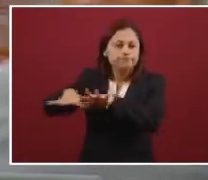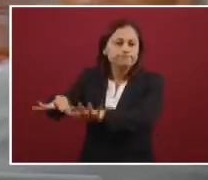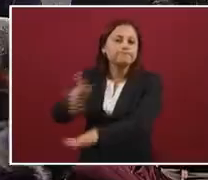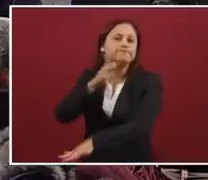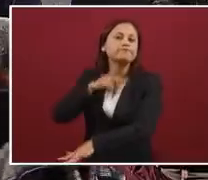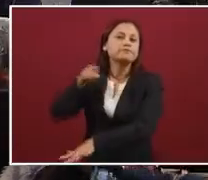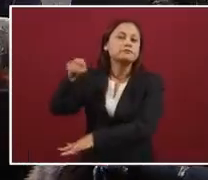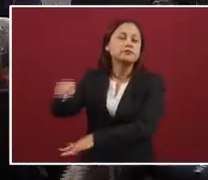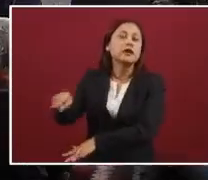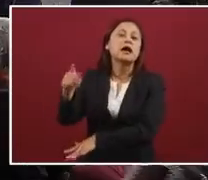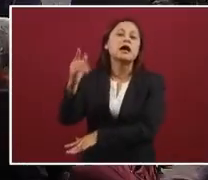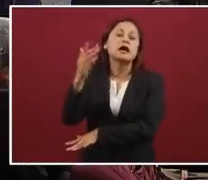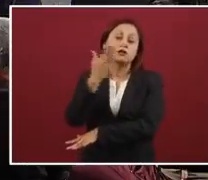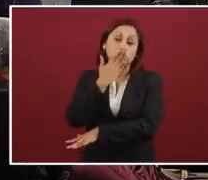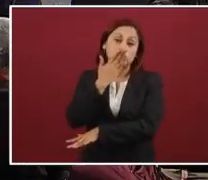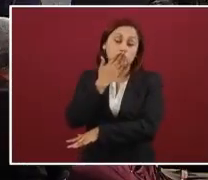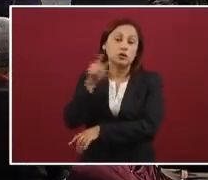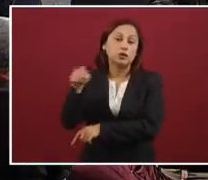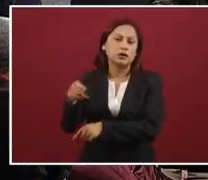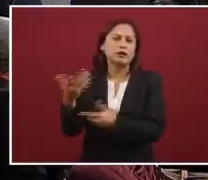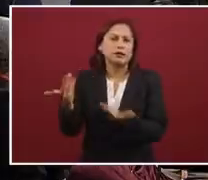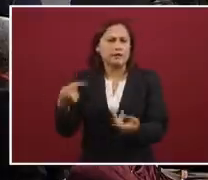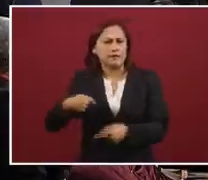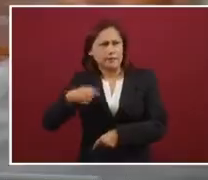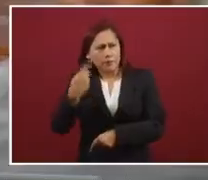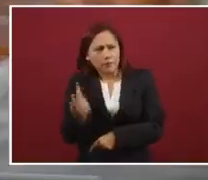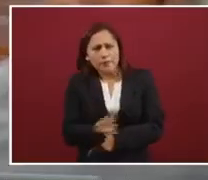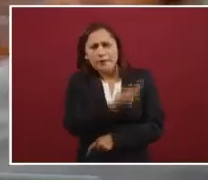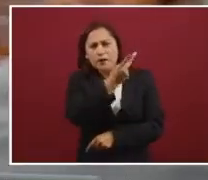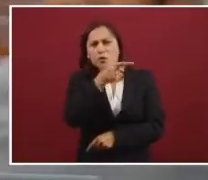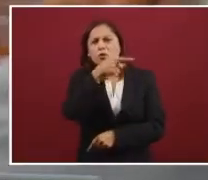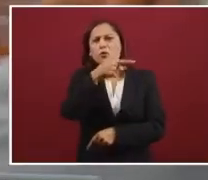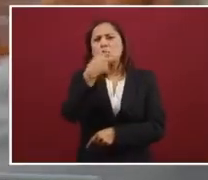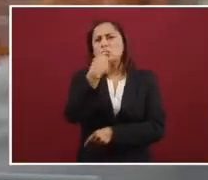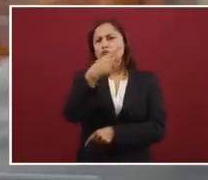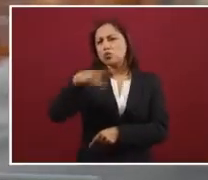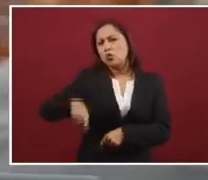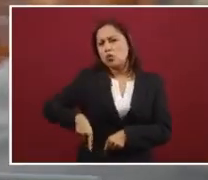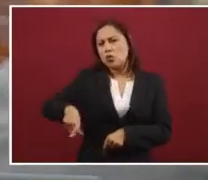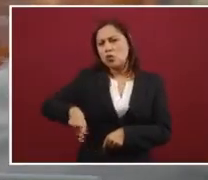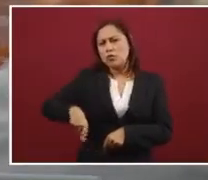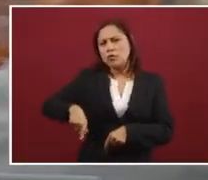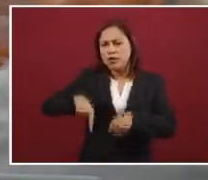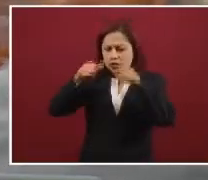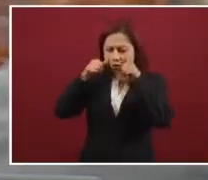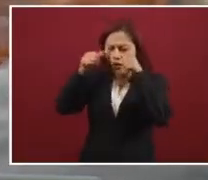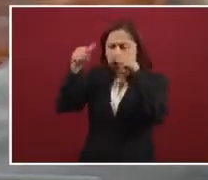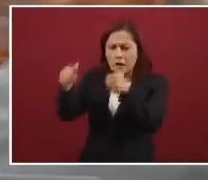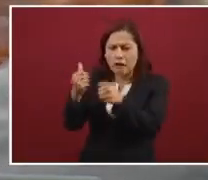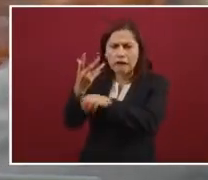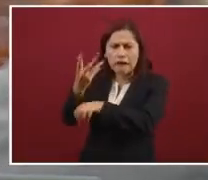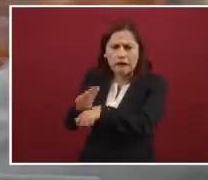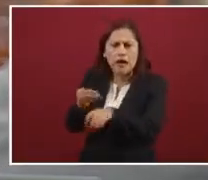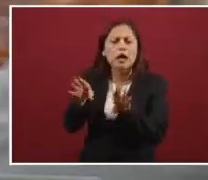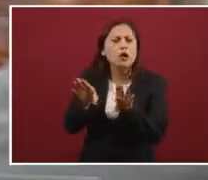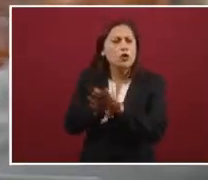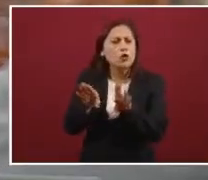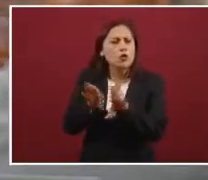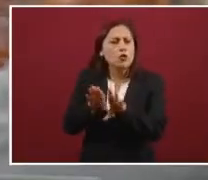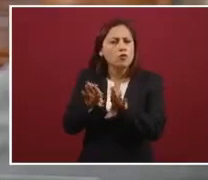¿Qué va a realizar su gobierno? ¿Qué acciones en concreto pues para detener este tipo